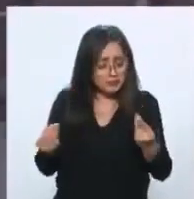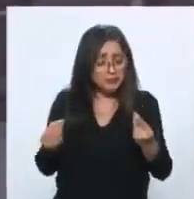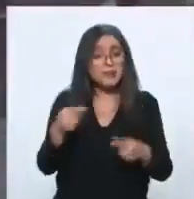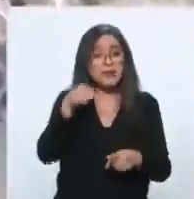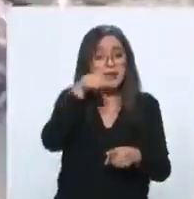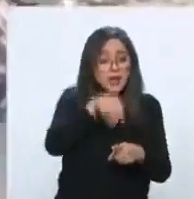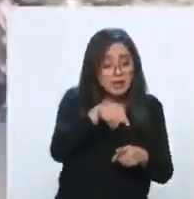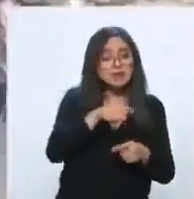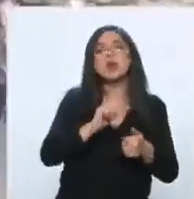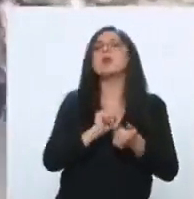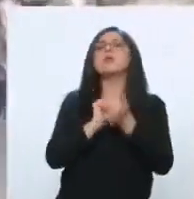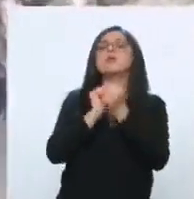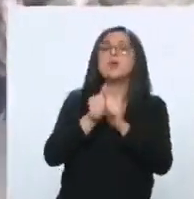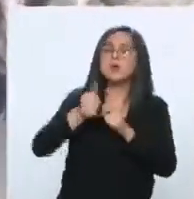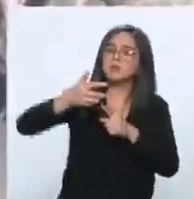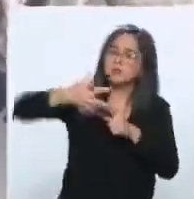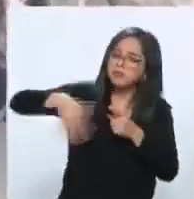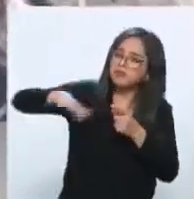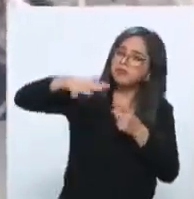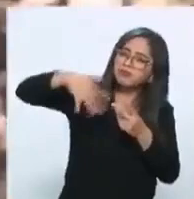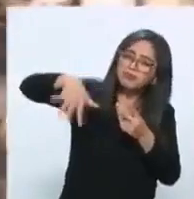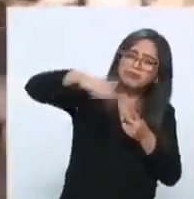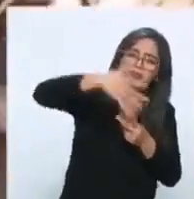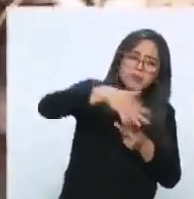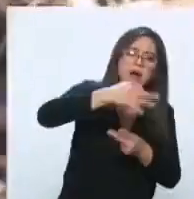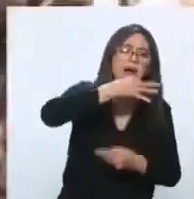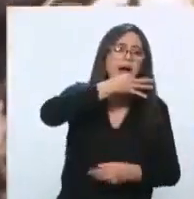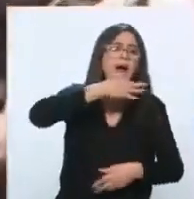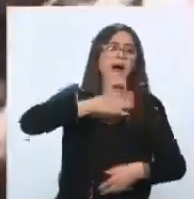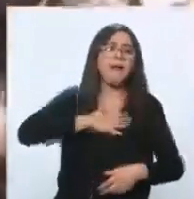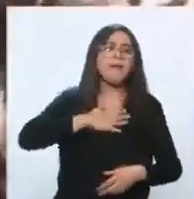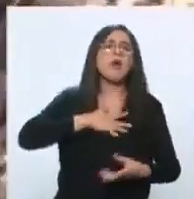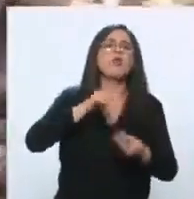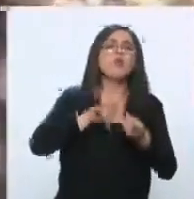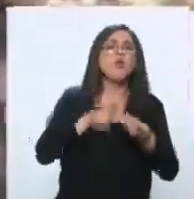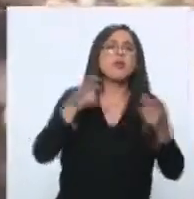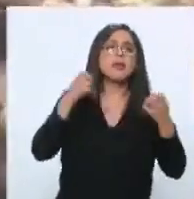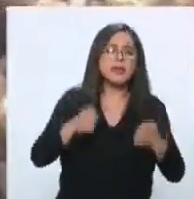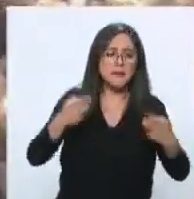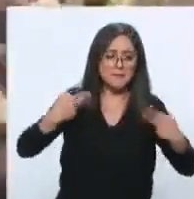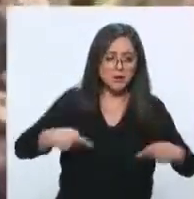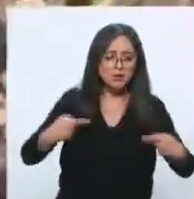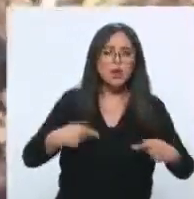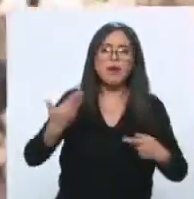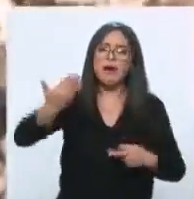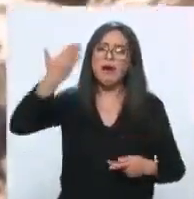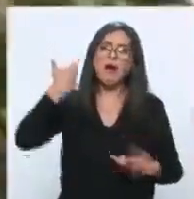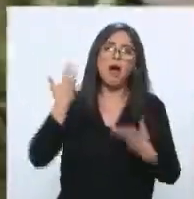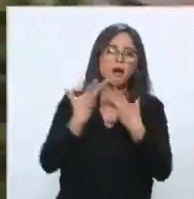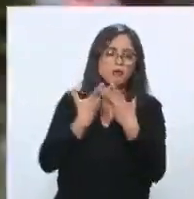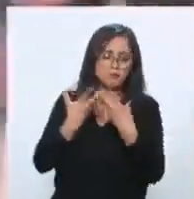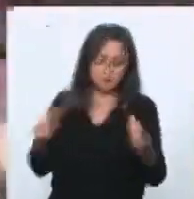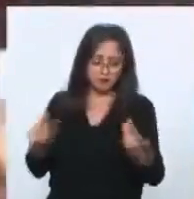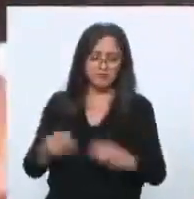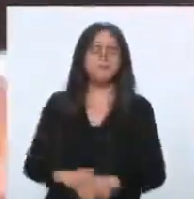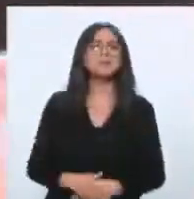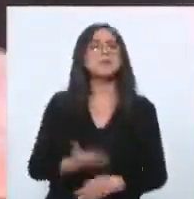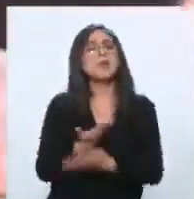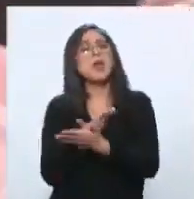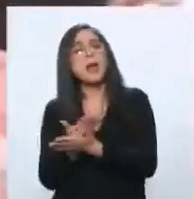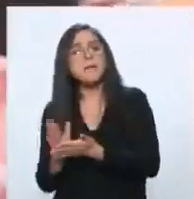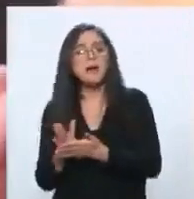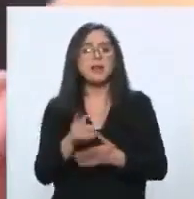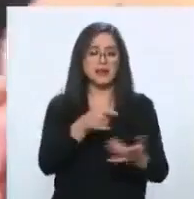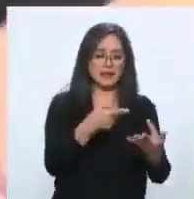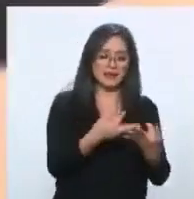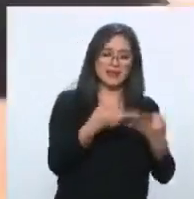seguimiento cercano al reporte de personas desaparecidas. Eso por un lado. Por otro lado, también con las fosas clandestinas, pues llevando